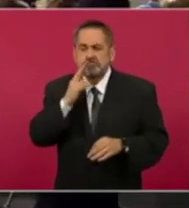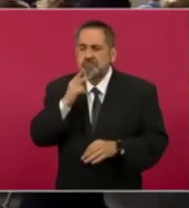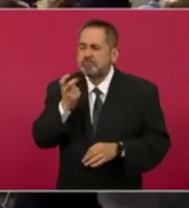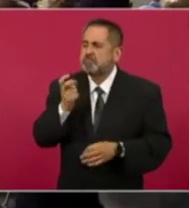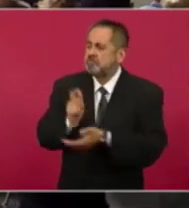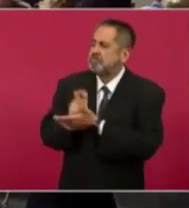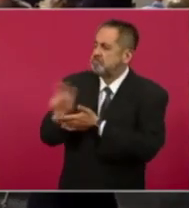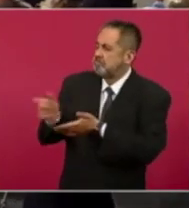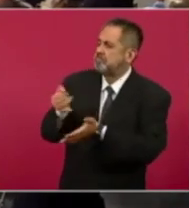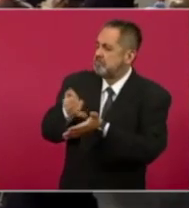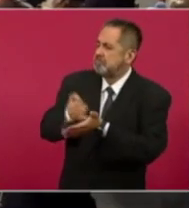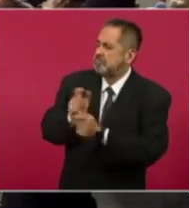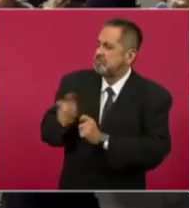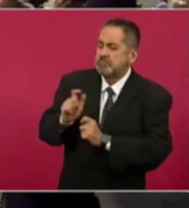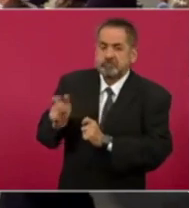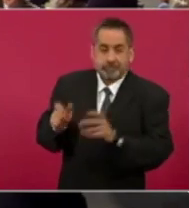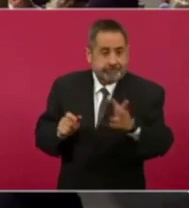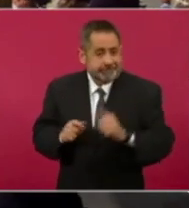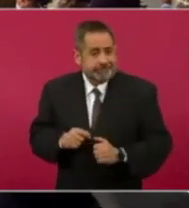que saben,